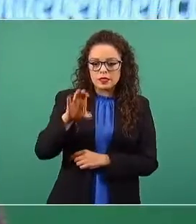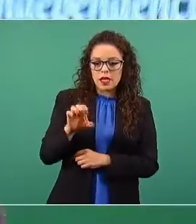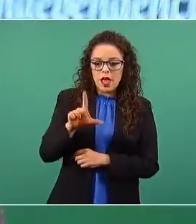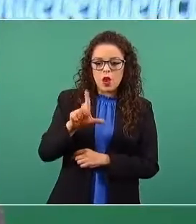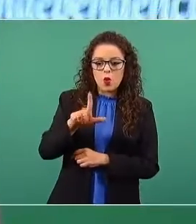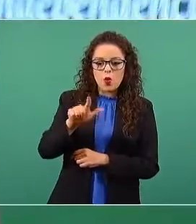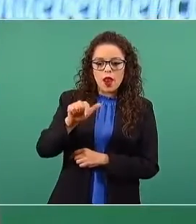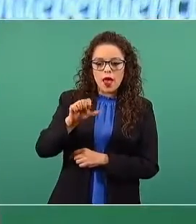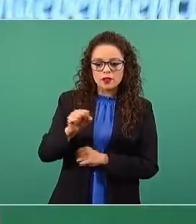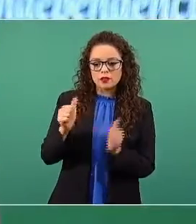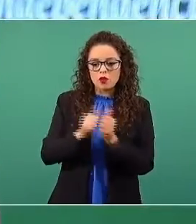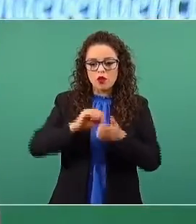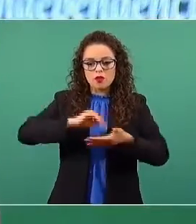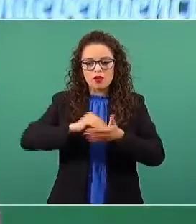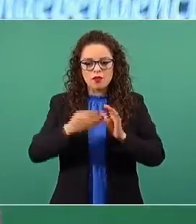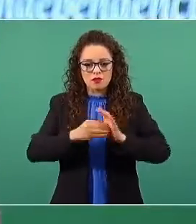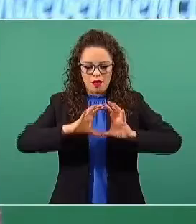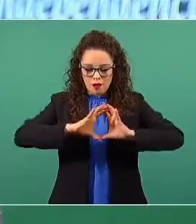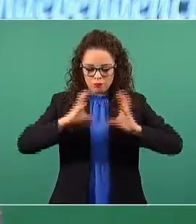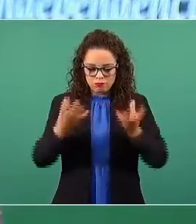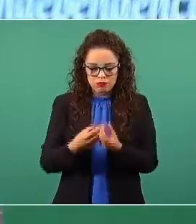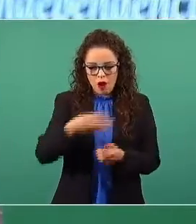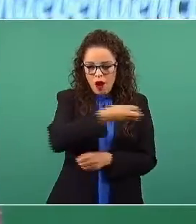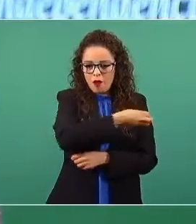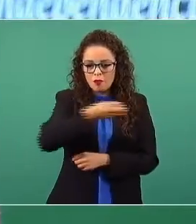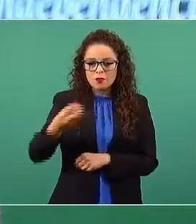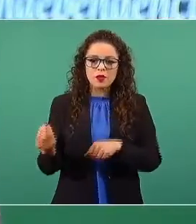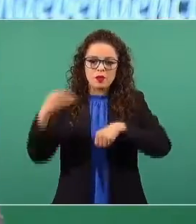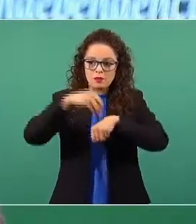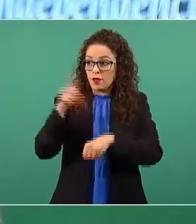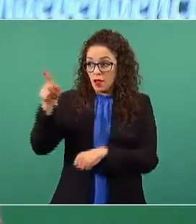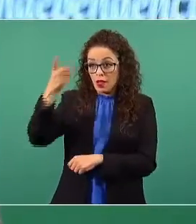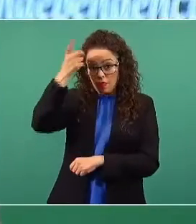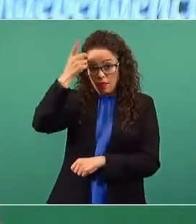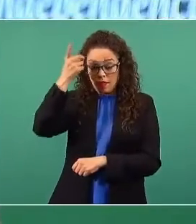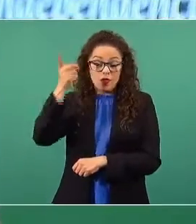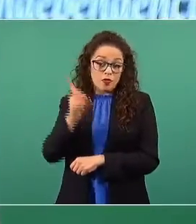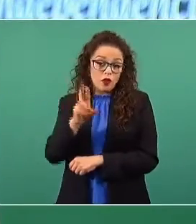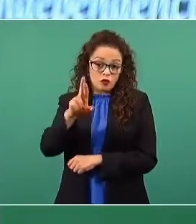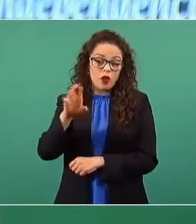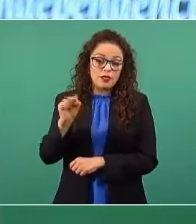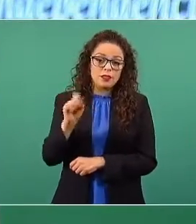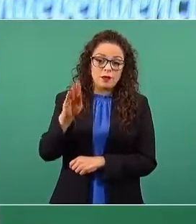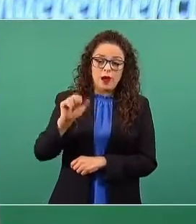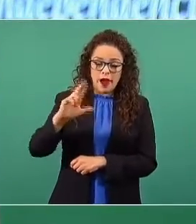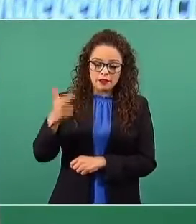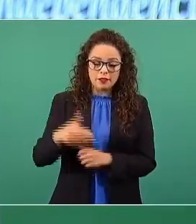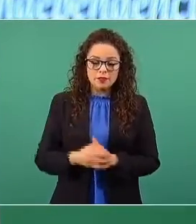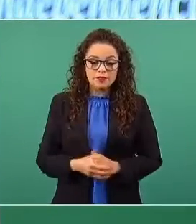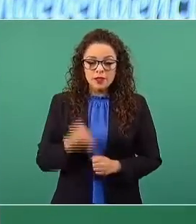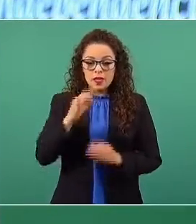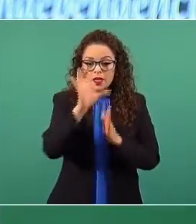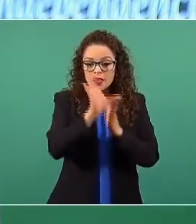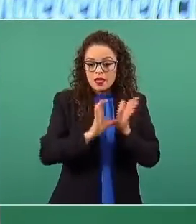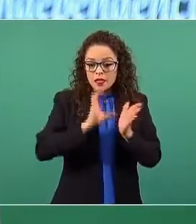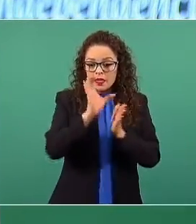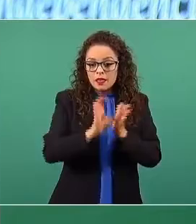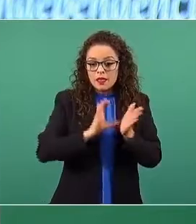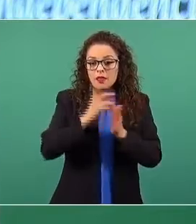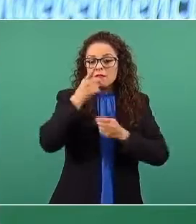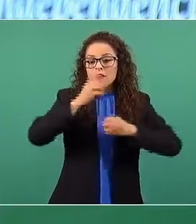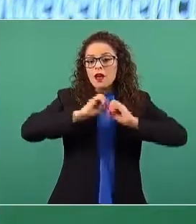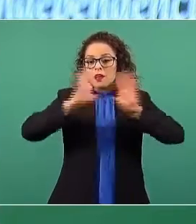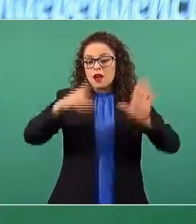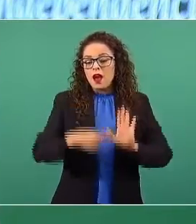de organización que ha dispuesto el doctor Schwarz, y el calendario está claramente